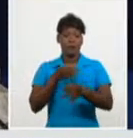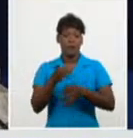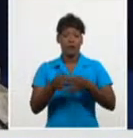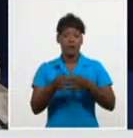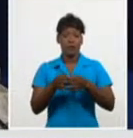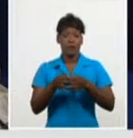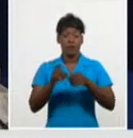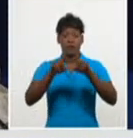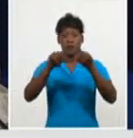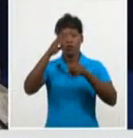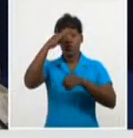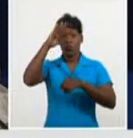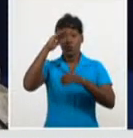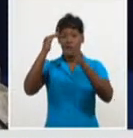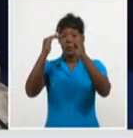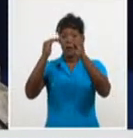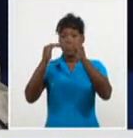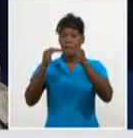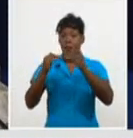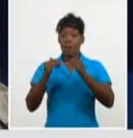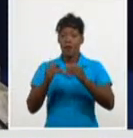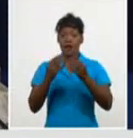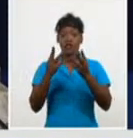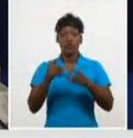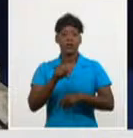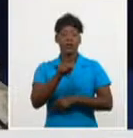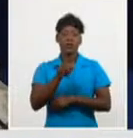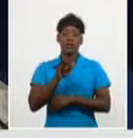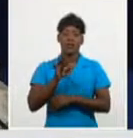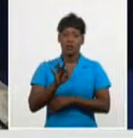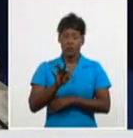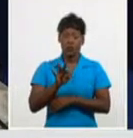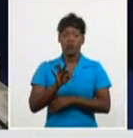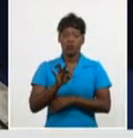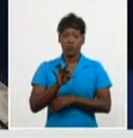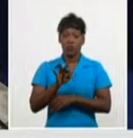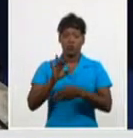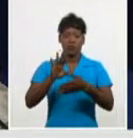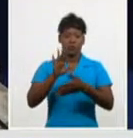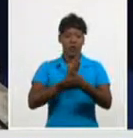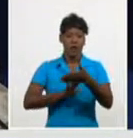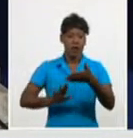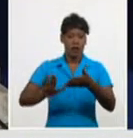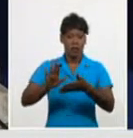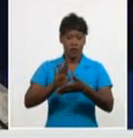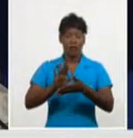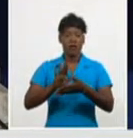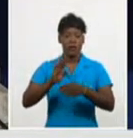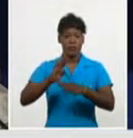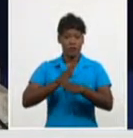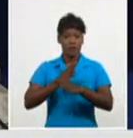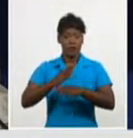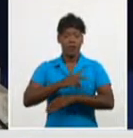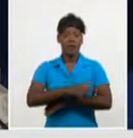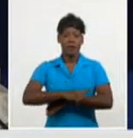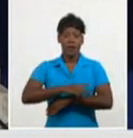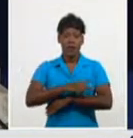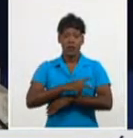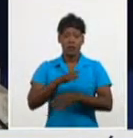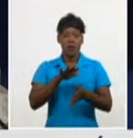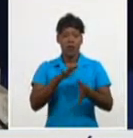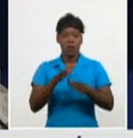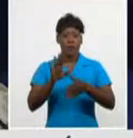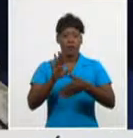lugar 18 en cuanto a la letalidad, que en la región de las Américas es de